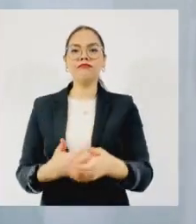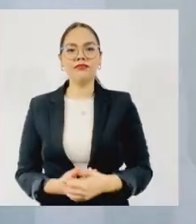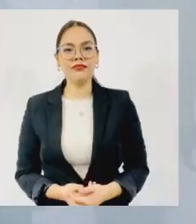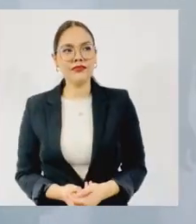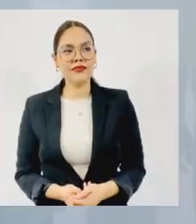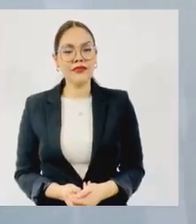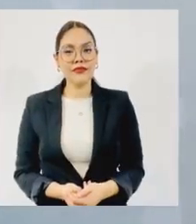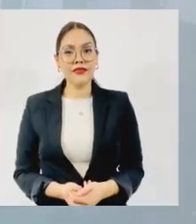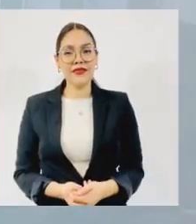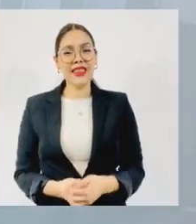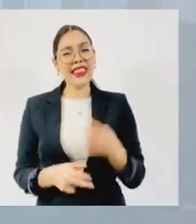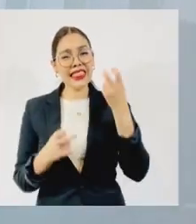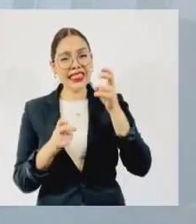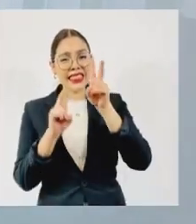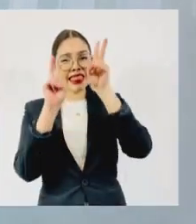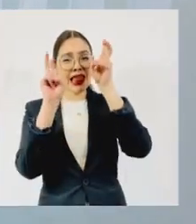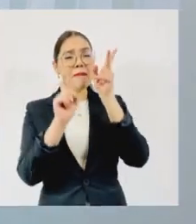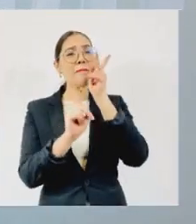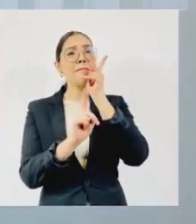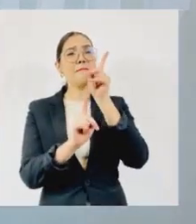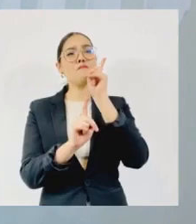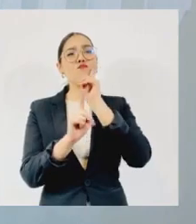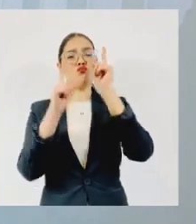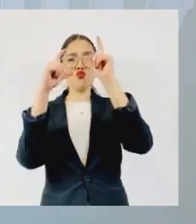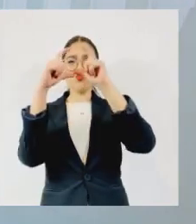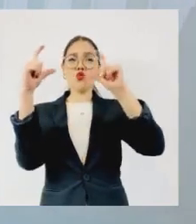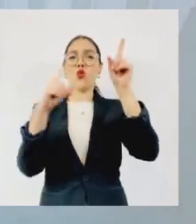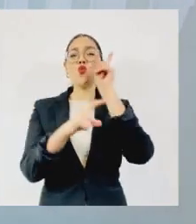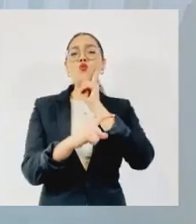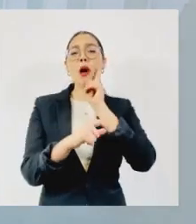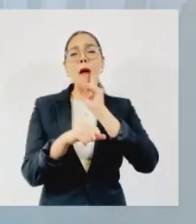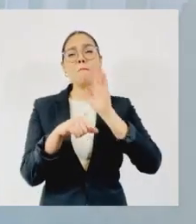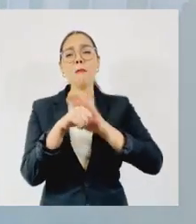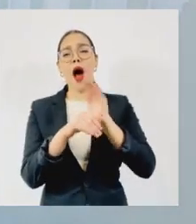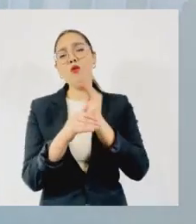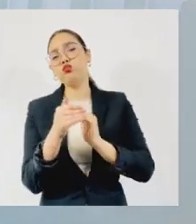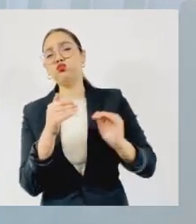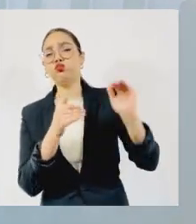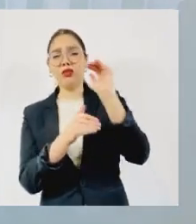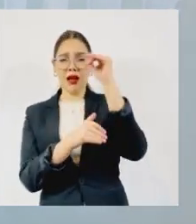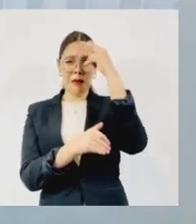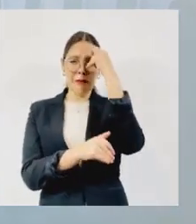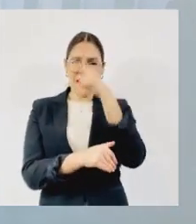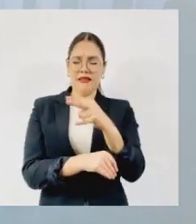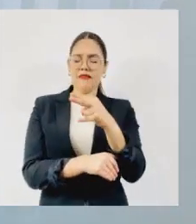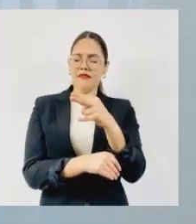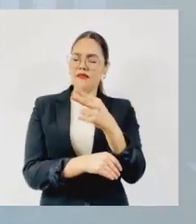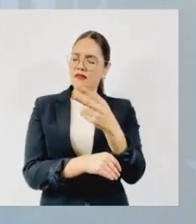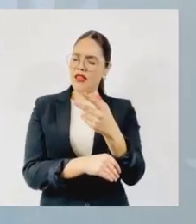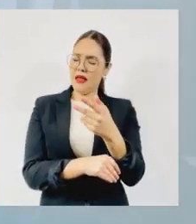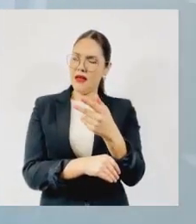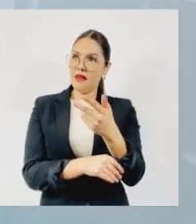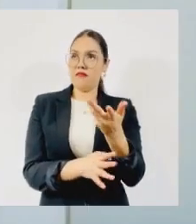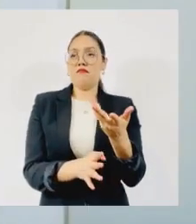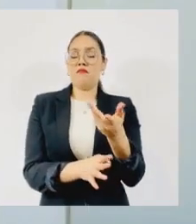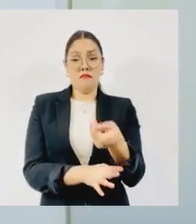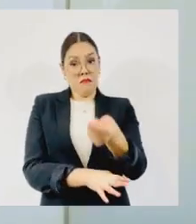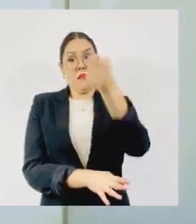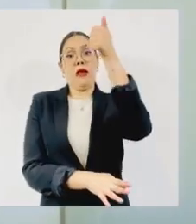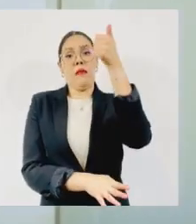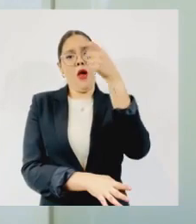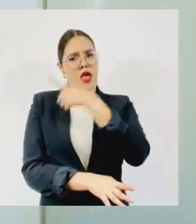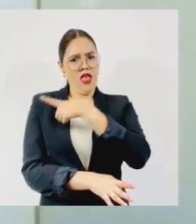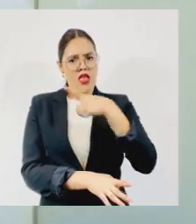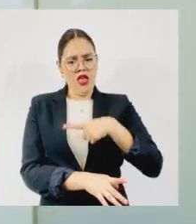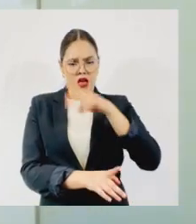Mira que esa categoría de las mujeres más poderosas de México, hay que creérsela primero uno misma, pero no